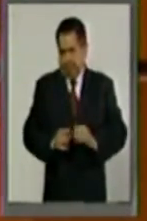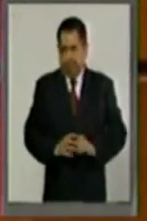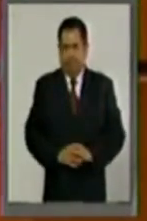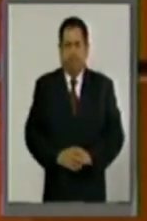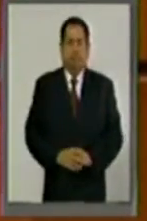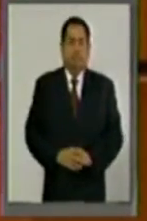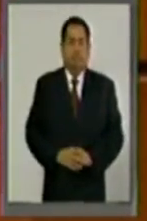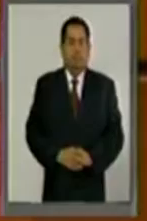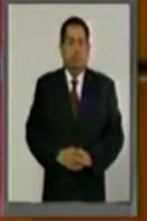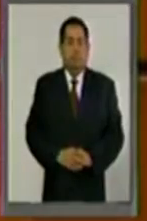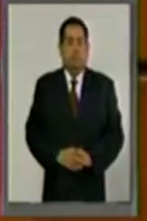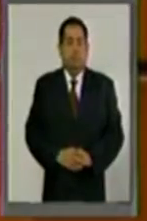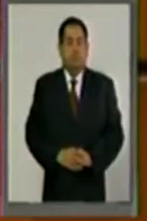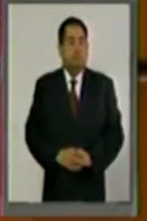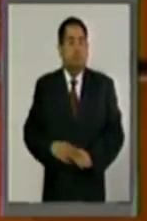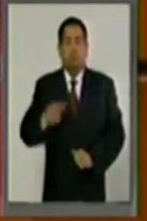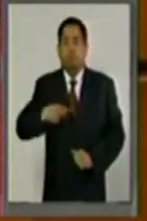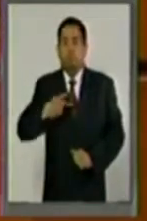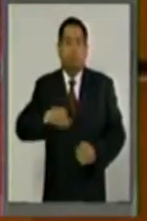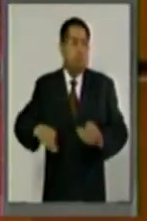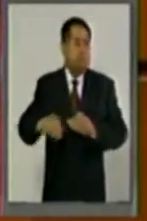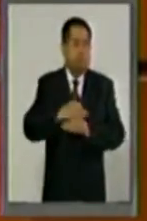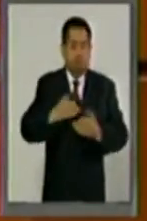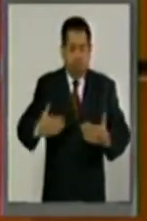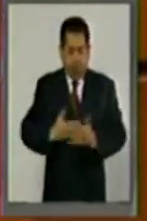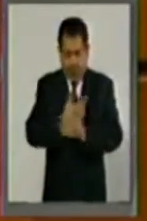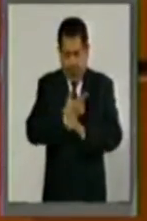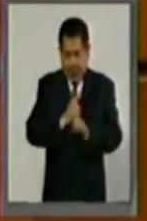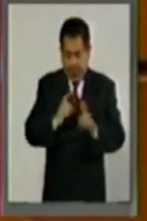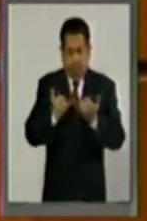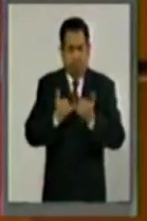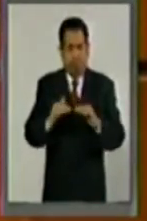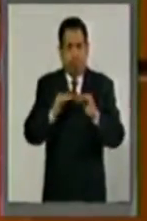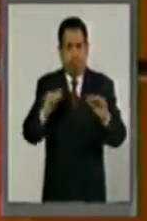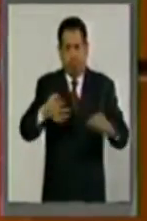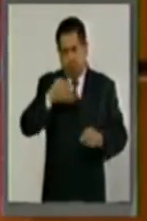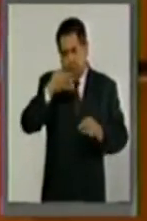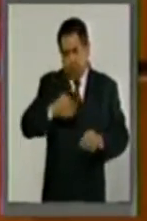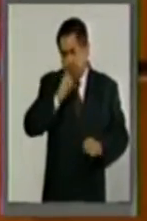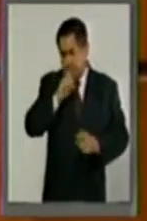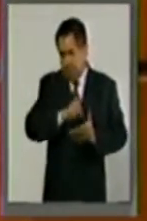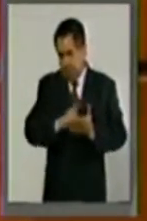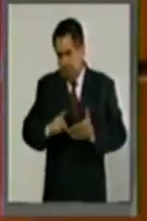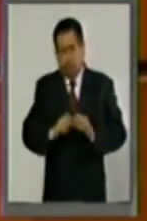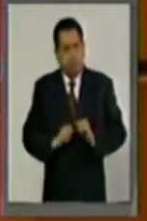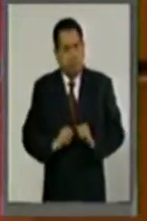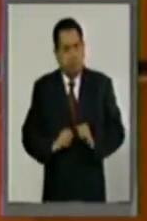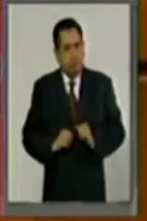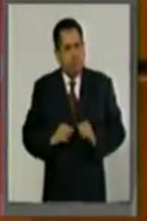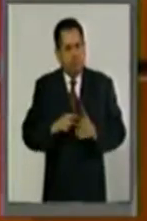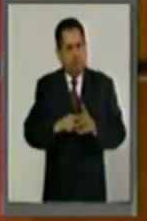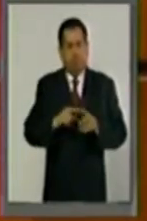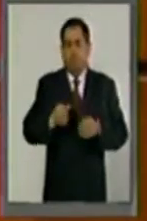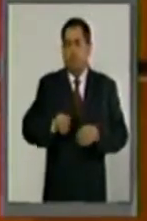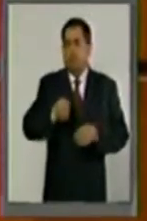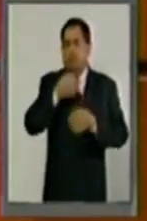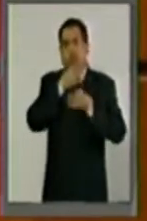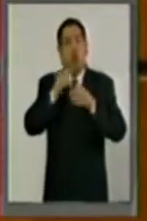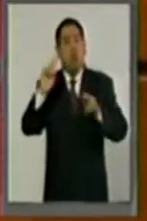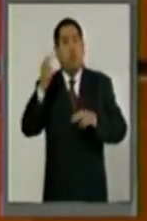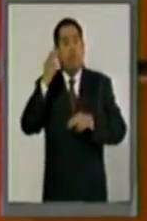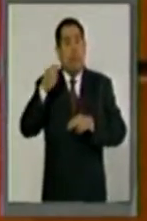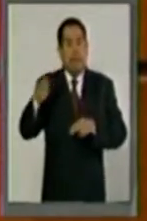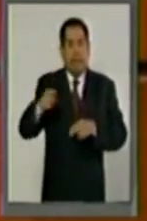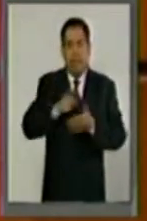consideraciones. Todos los seres humanos nacen libres e iguales en dignidad y derechos. Esta es la primera frase de la Declaración Universal